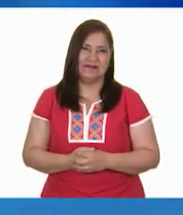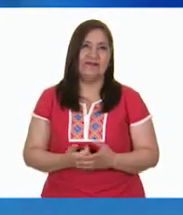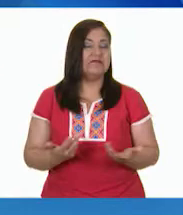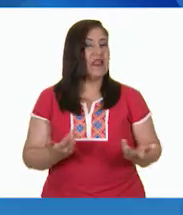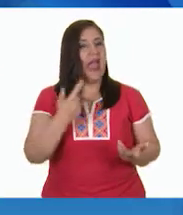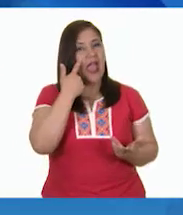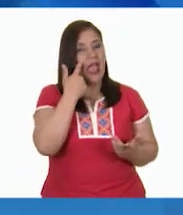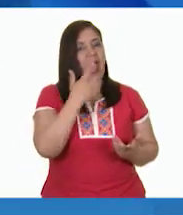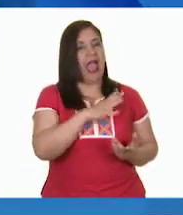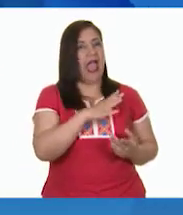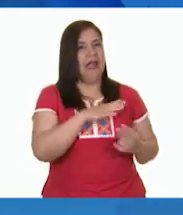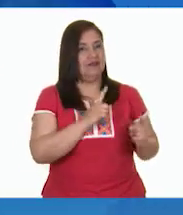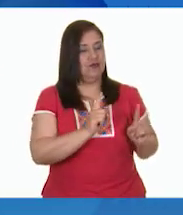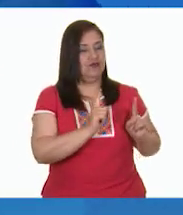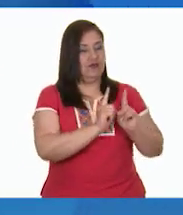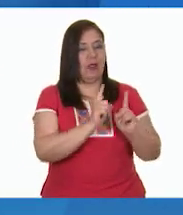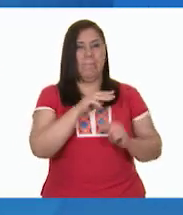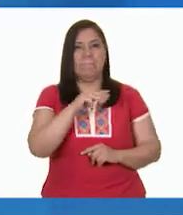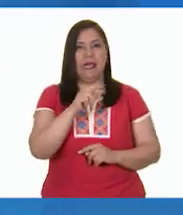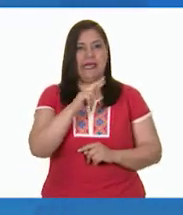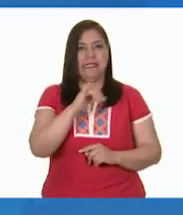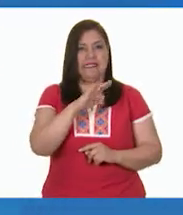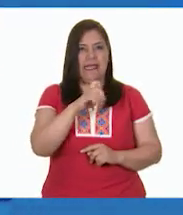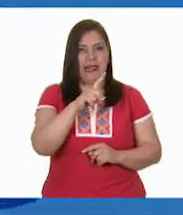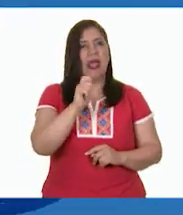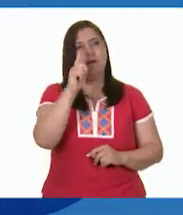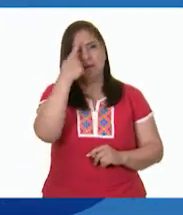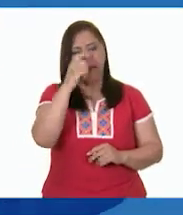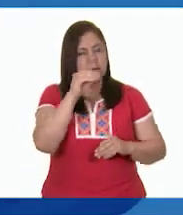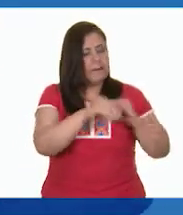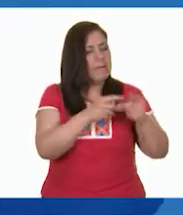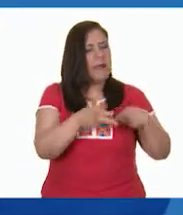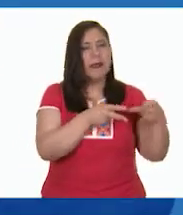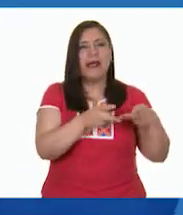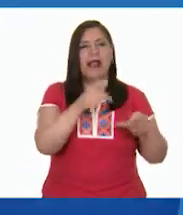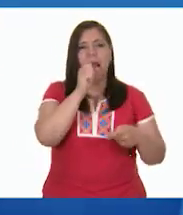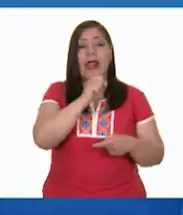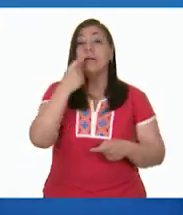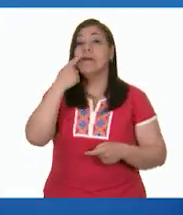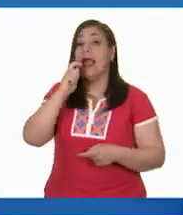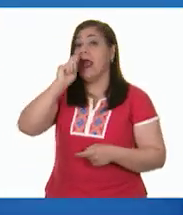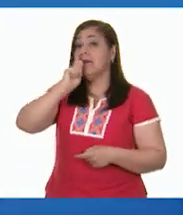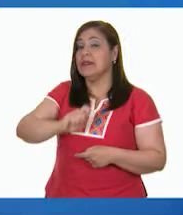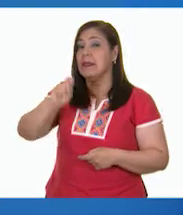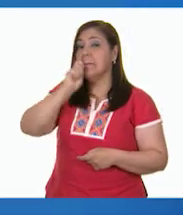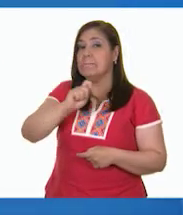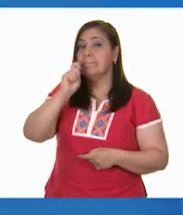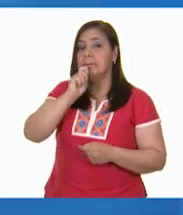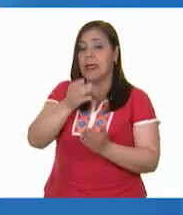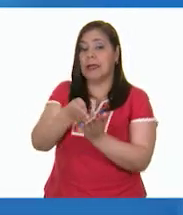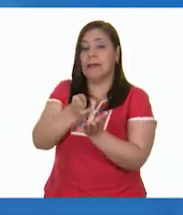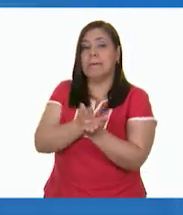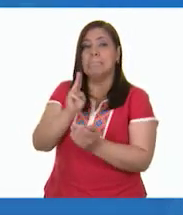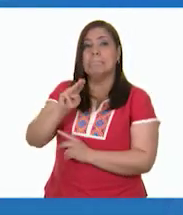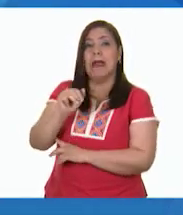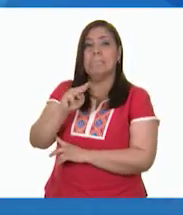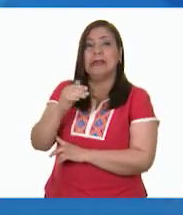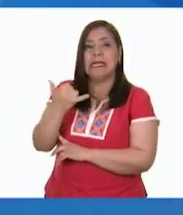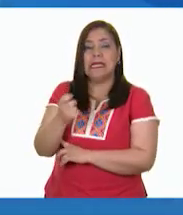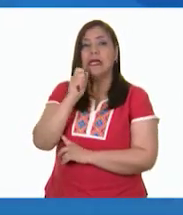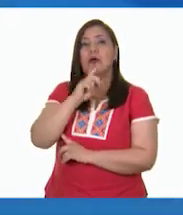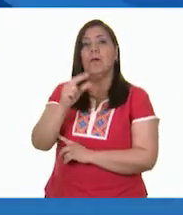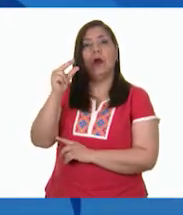Ahora estamos con Marisela, listas para preparar una delicia helada. ¿Qué vamos a hacer? Paleta de mamey con almendra.